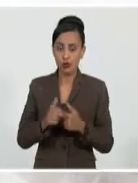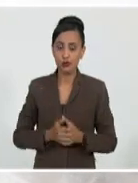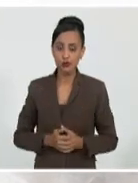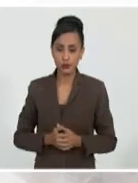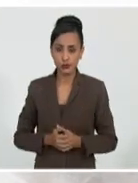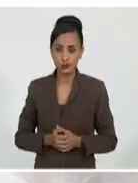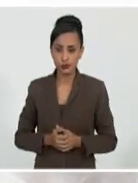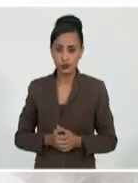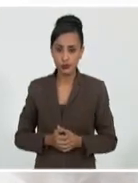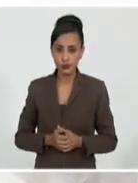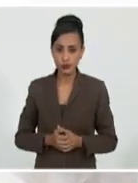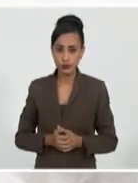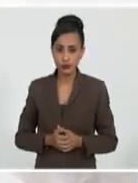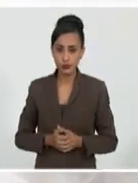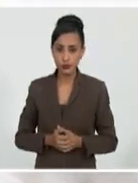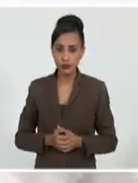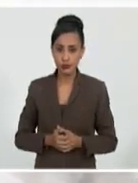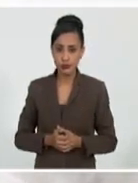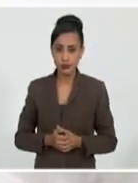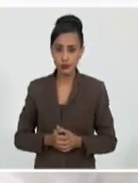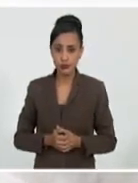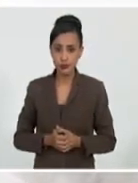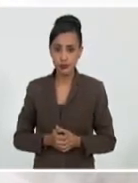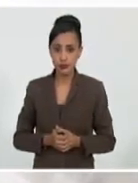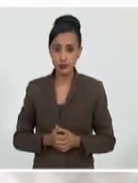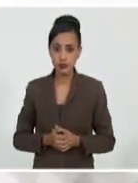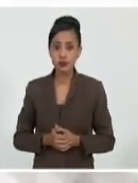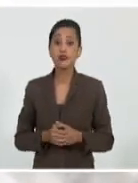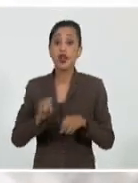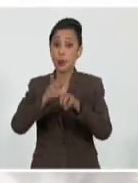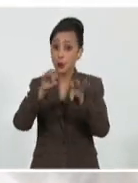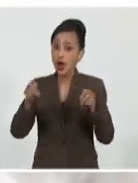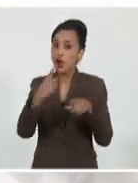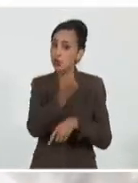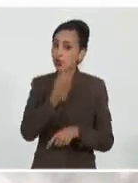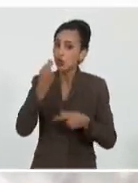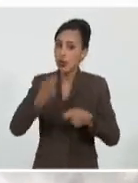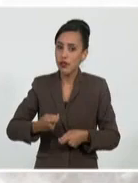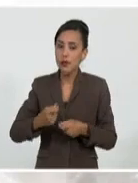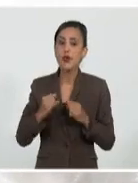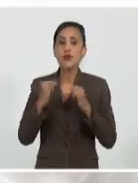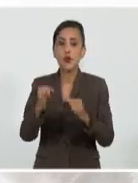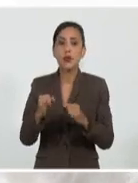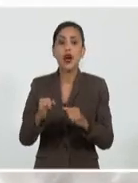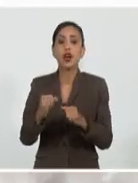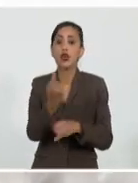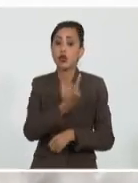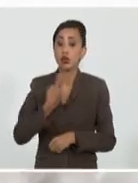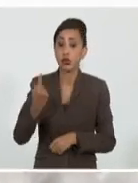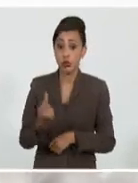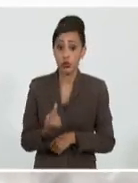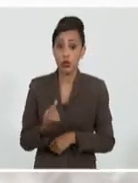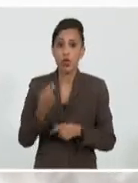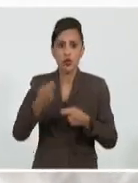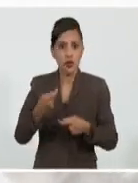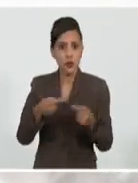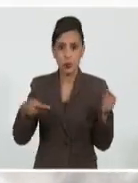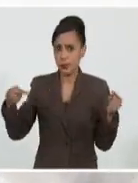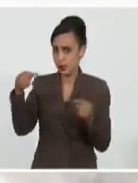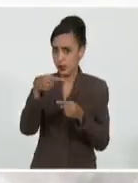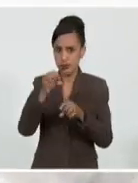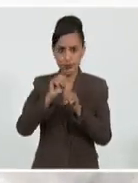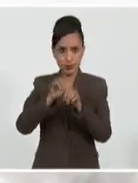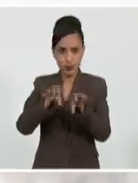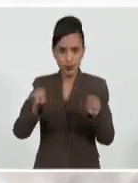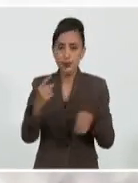publicar. Pero nosotros tenemos que dar primero. Y en términos mediáticos, el que da primero da 100 veces. Ya no dos, da